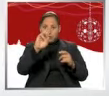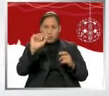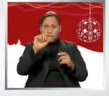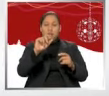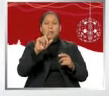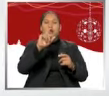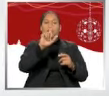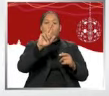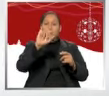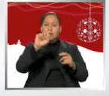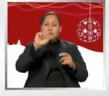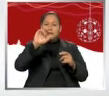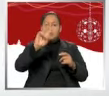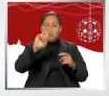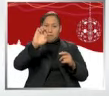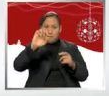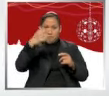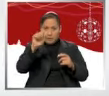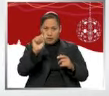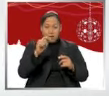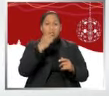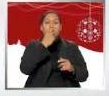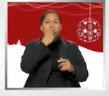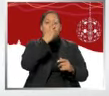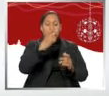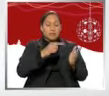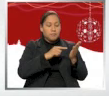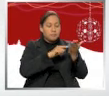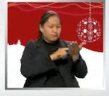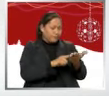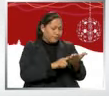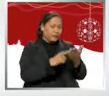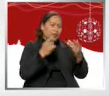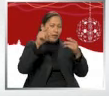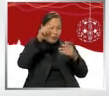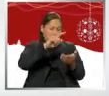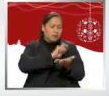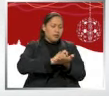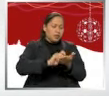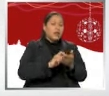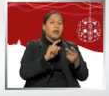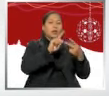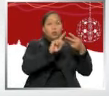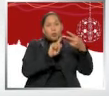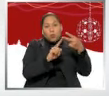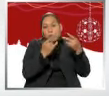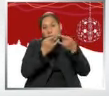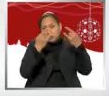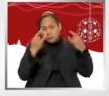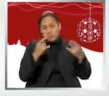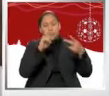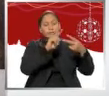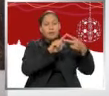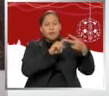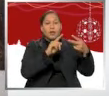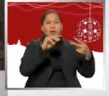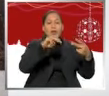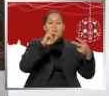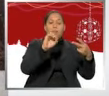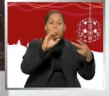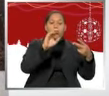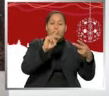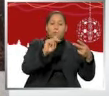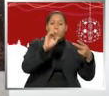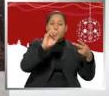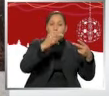Lazo de la Vega, que nos narra 2 historias. Una, el Nicán Mopogua y el